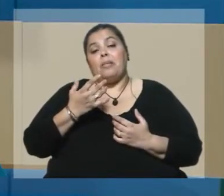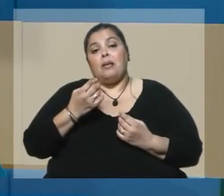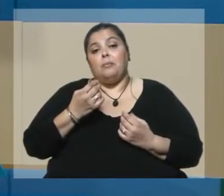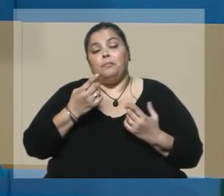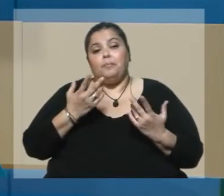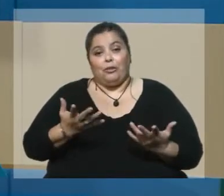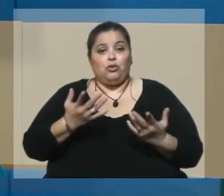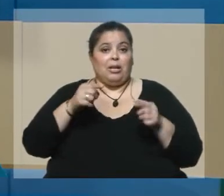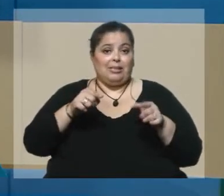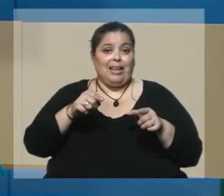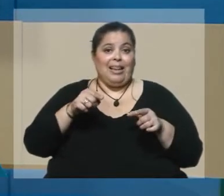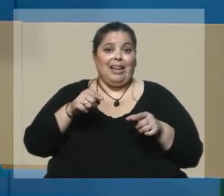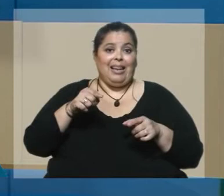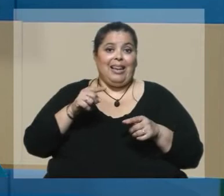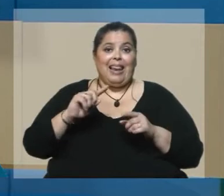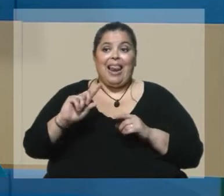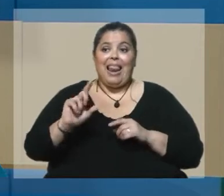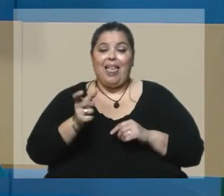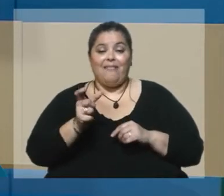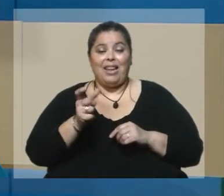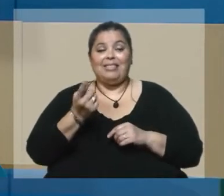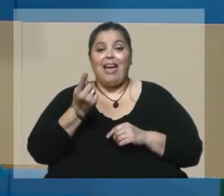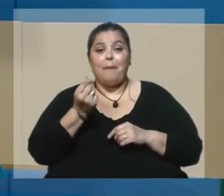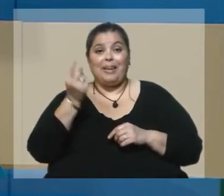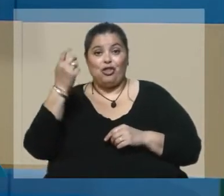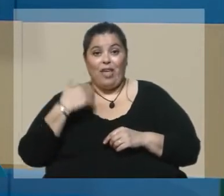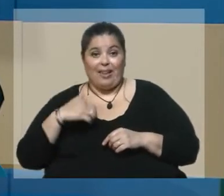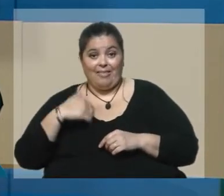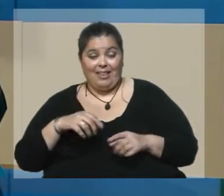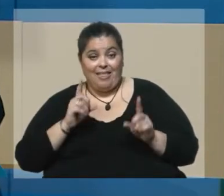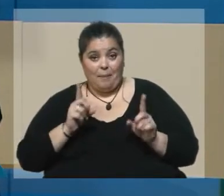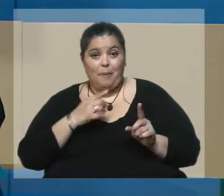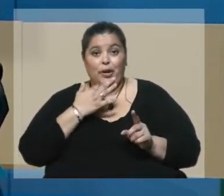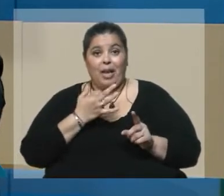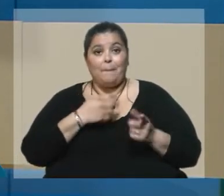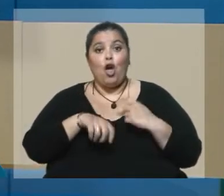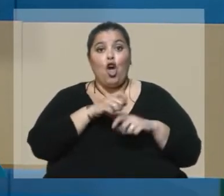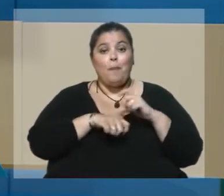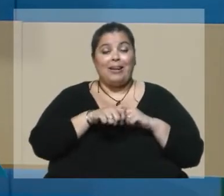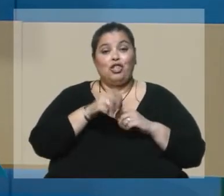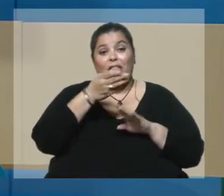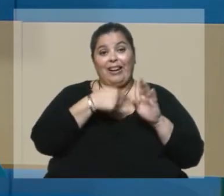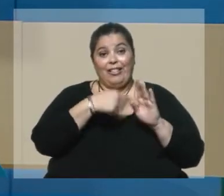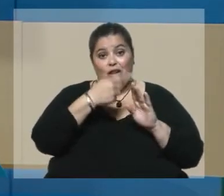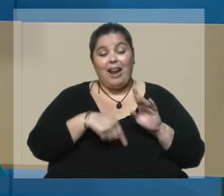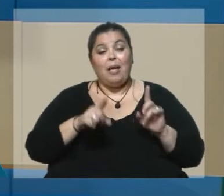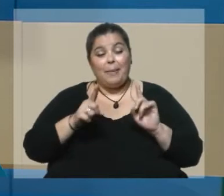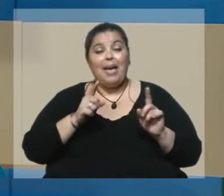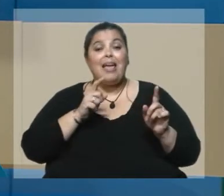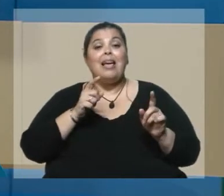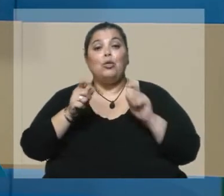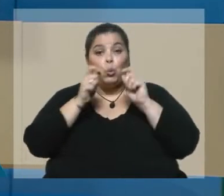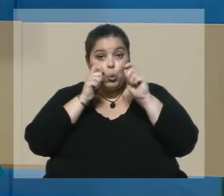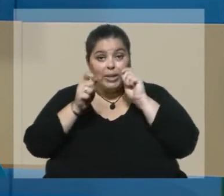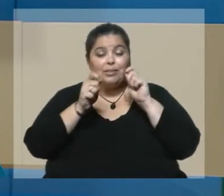está el diferencial de precio con Argentina está arrastrando También aparte del comer litoral y lo que sucede con el turismo y con el comercio